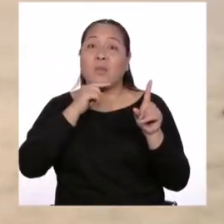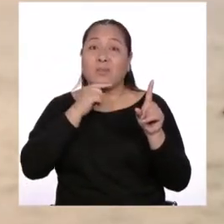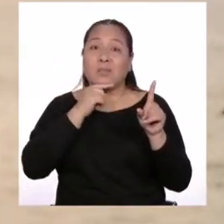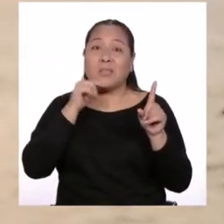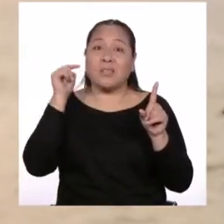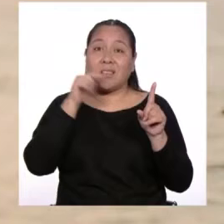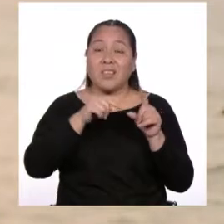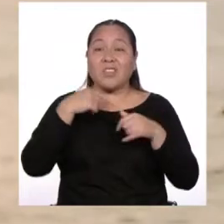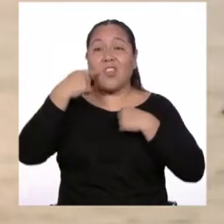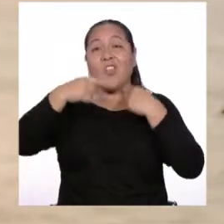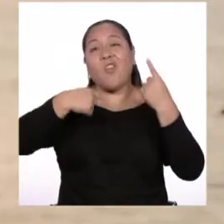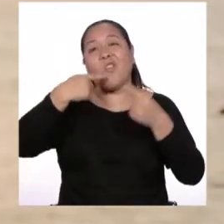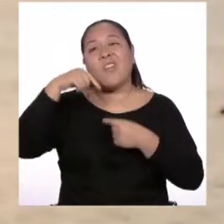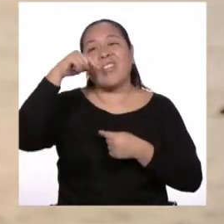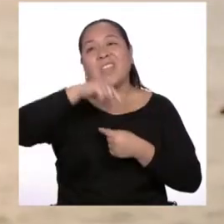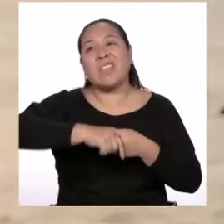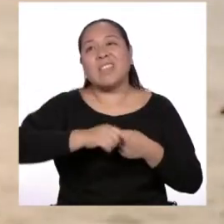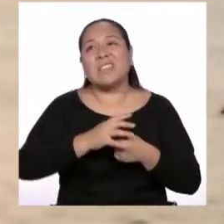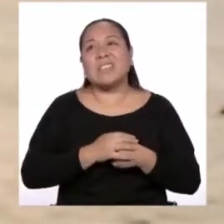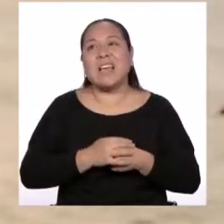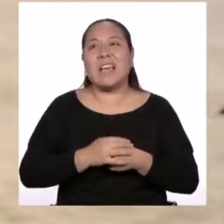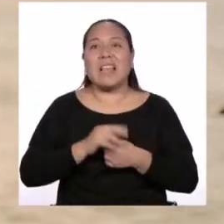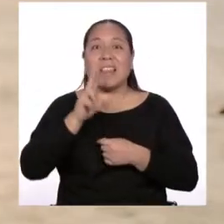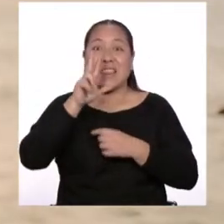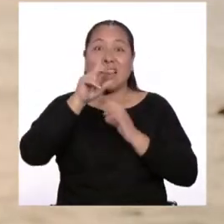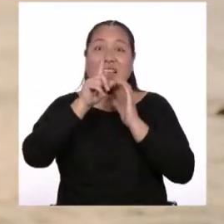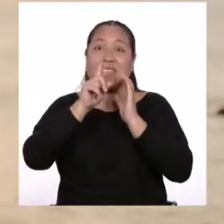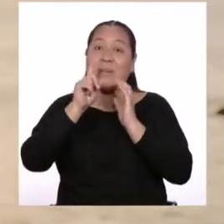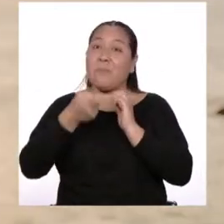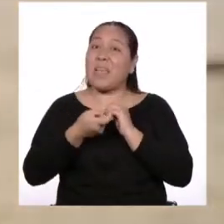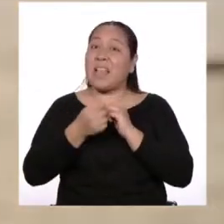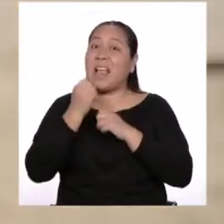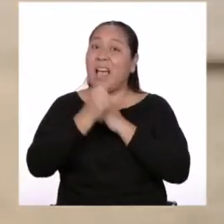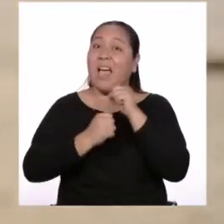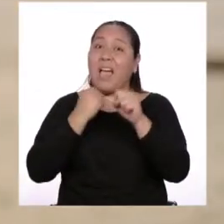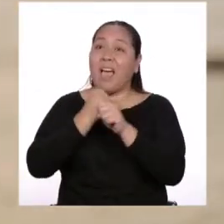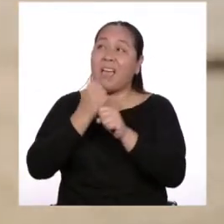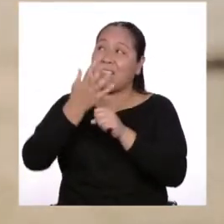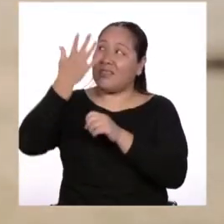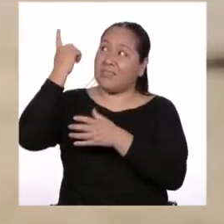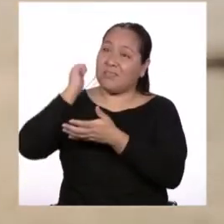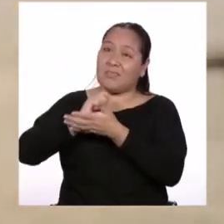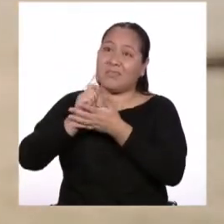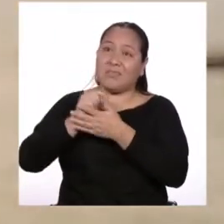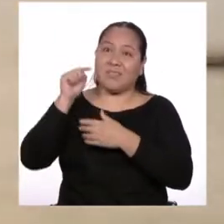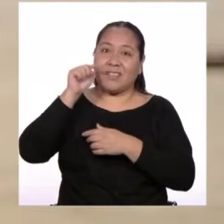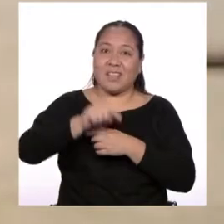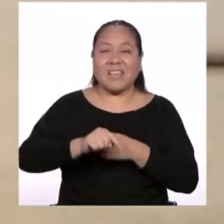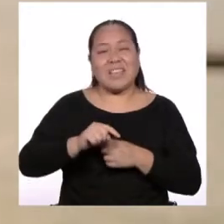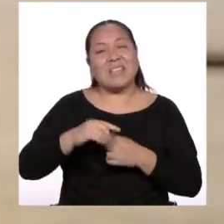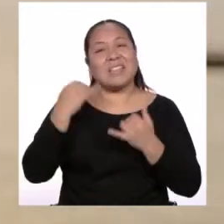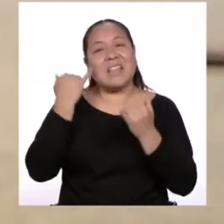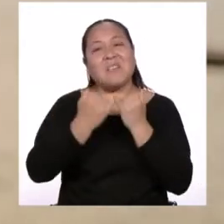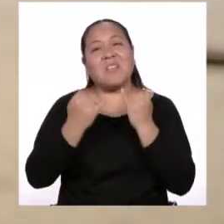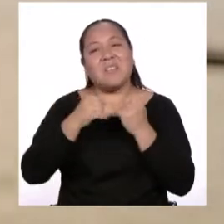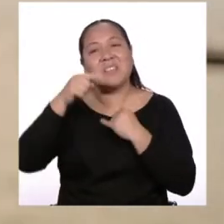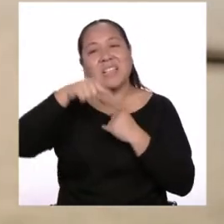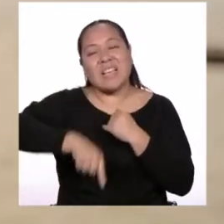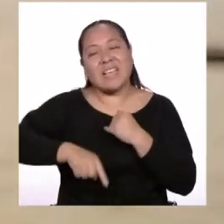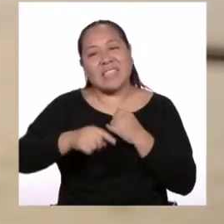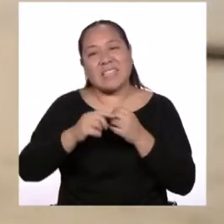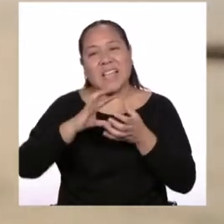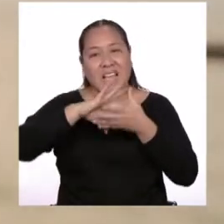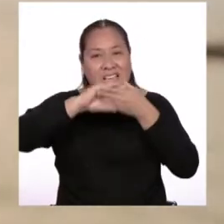y como lo cuenta Homero en este relato de casi 3000 años de antigüedad. Y es aquí donde le decimos adiós a este viaje por la